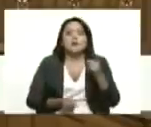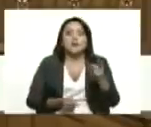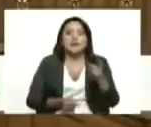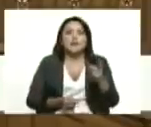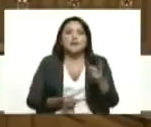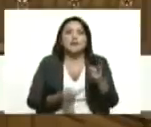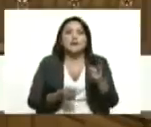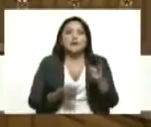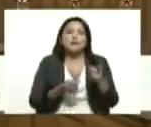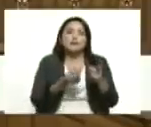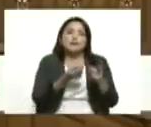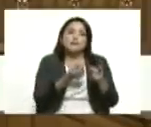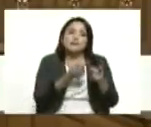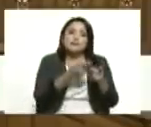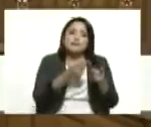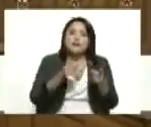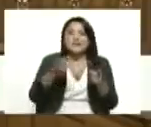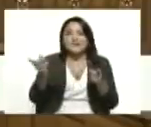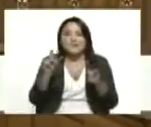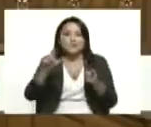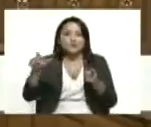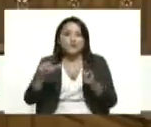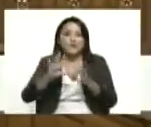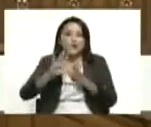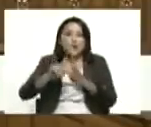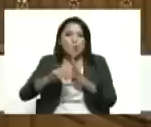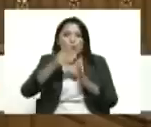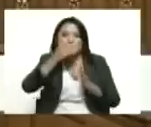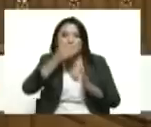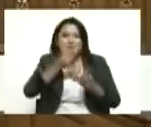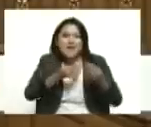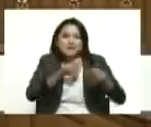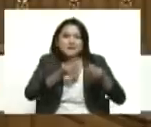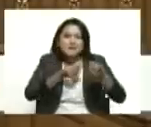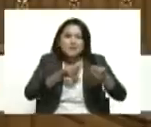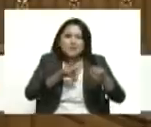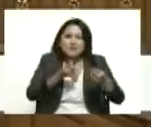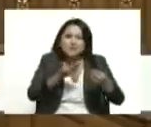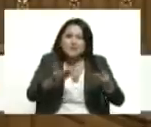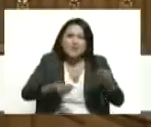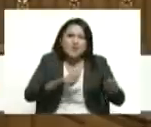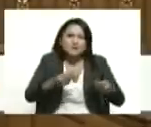de manera ilícita por quienes cometen este tipo de hechos.